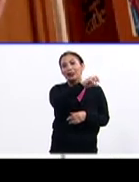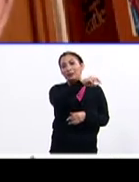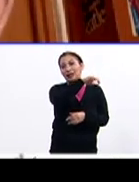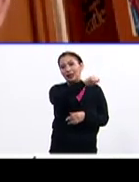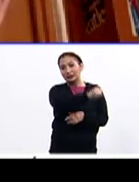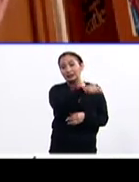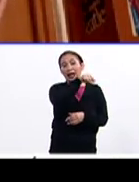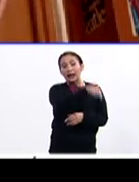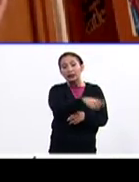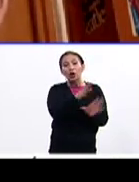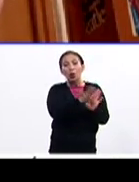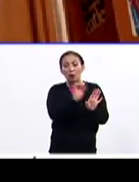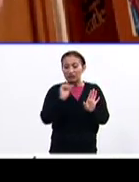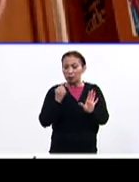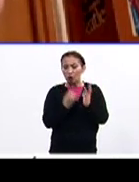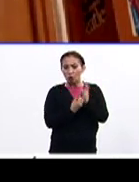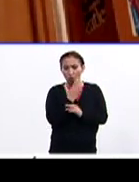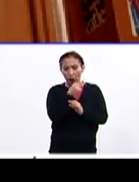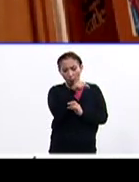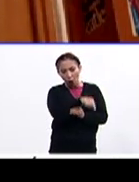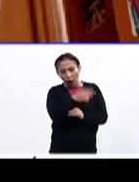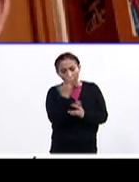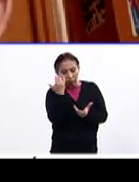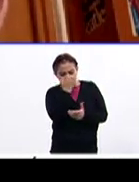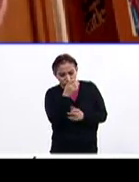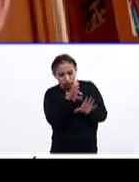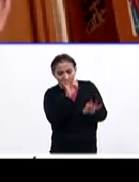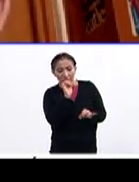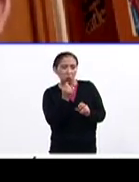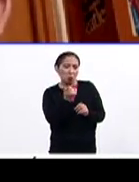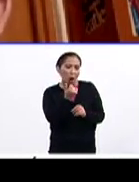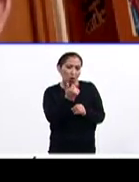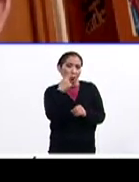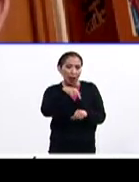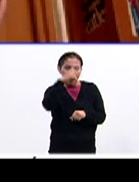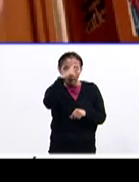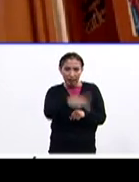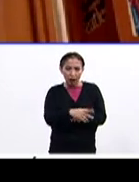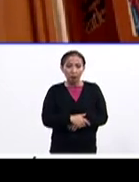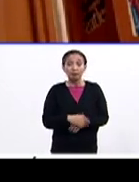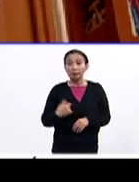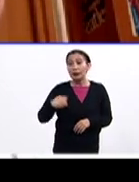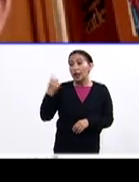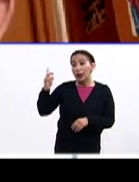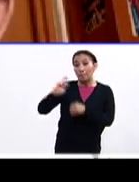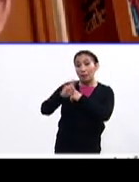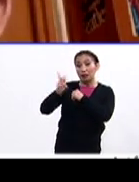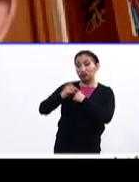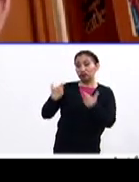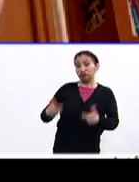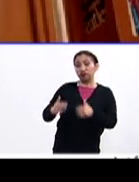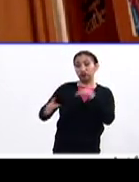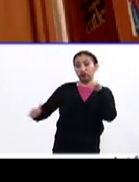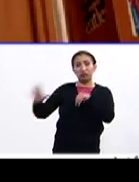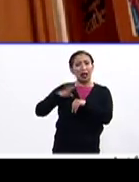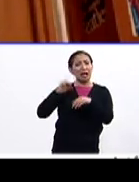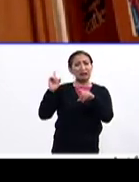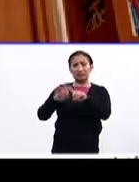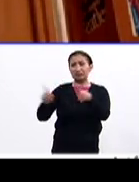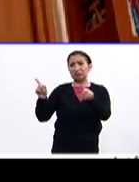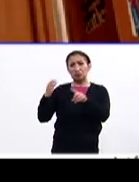actividad relativamente reciente y de poca actividad para México. En los países industrializados hay una gran